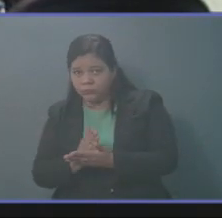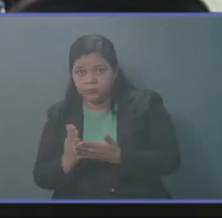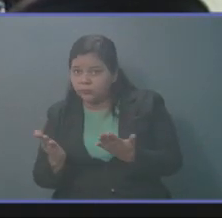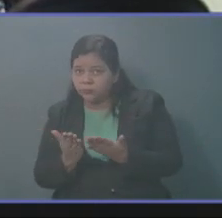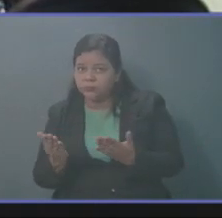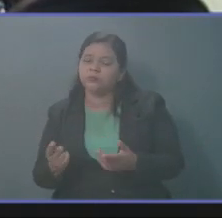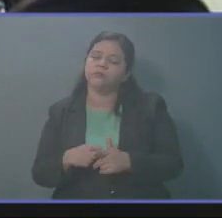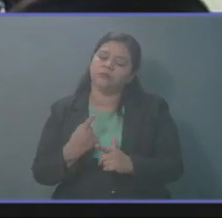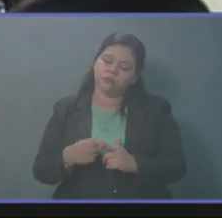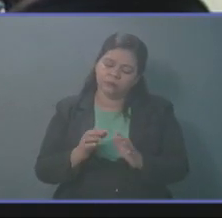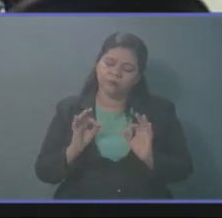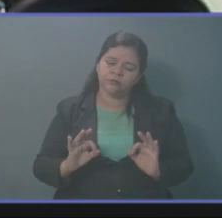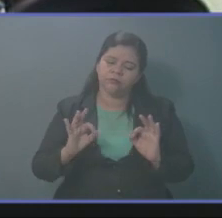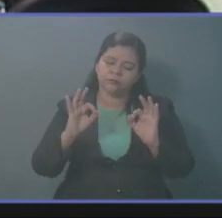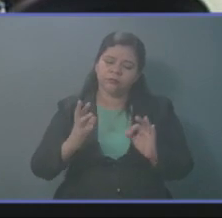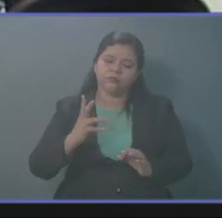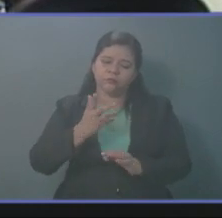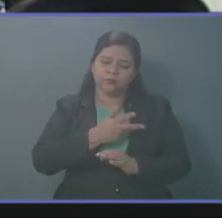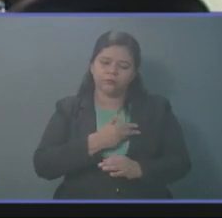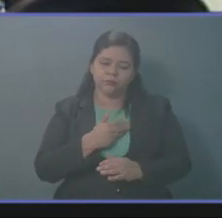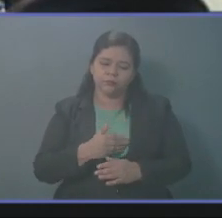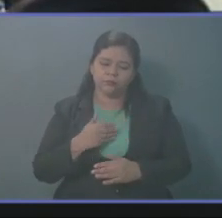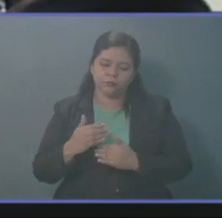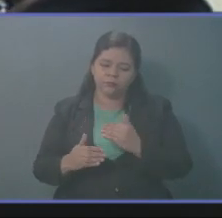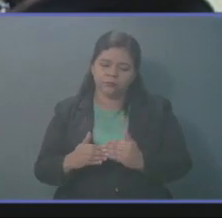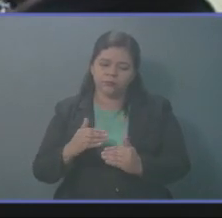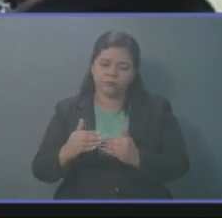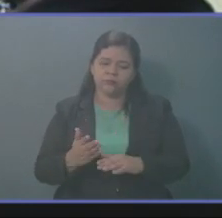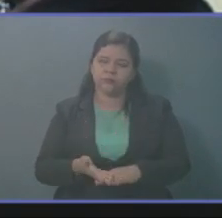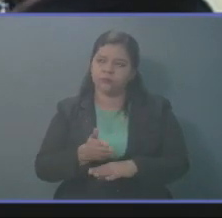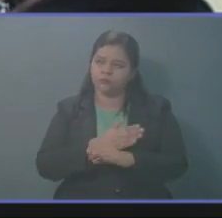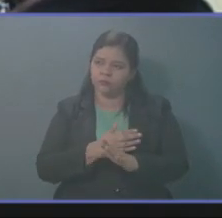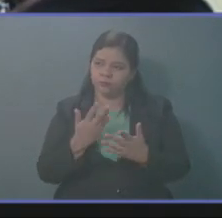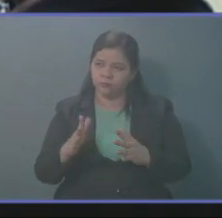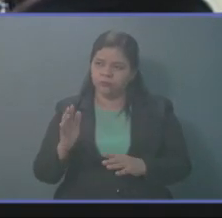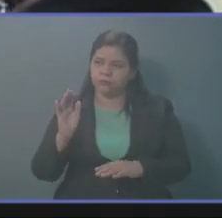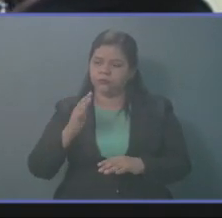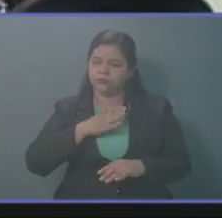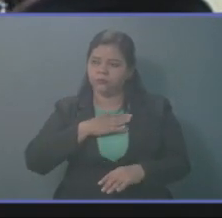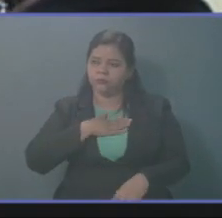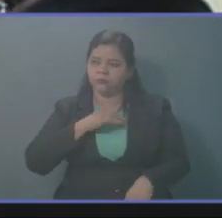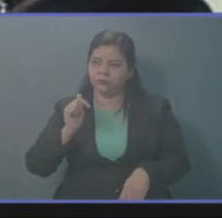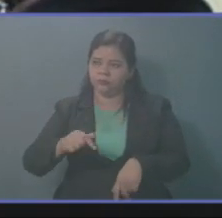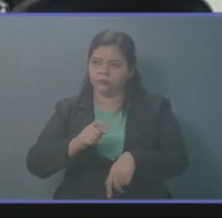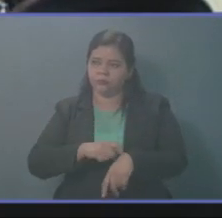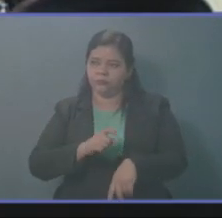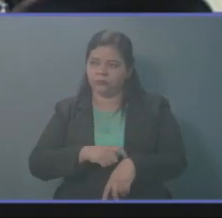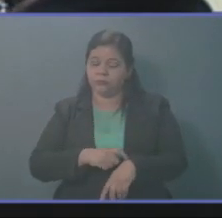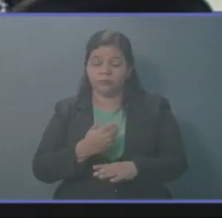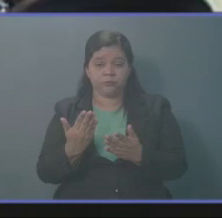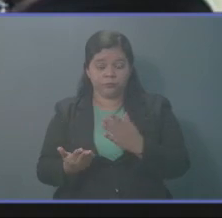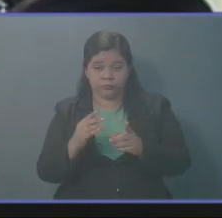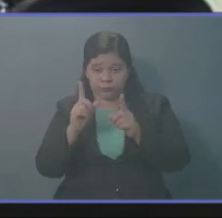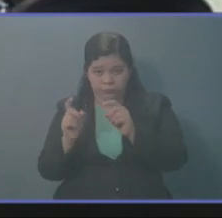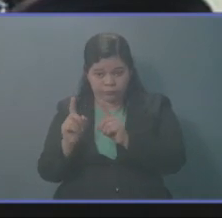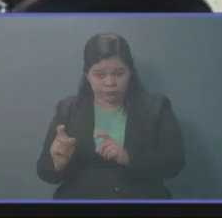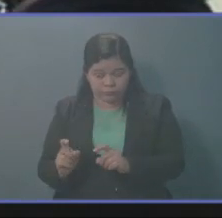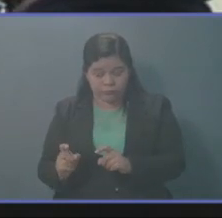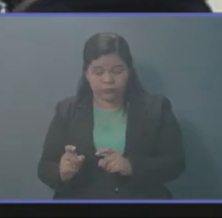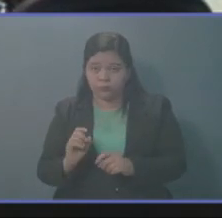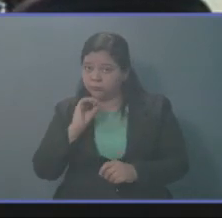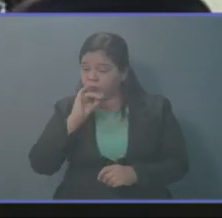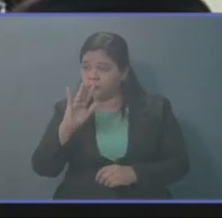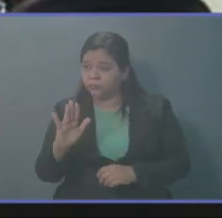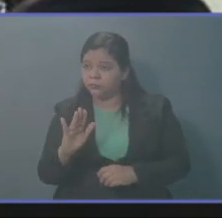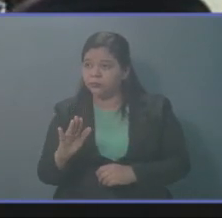mejor es que procedamos con respecto a lo que tenemos en este momento y que luego, si las consultas arrojan de